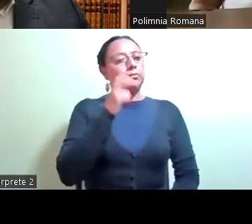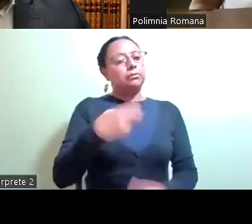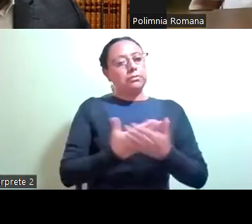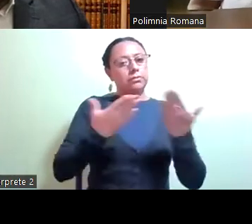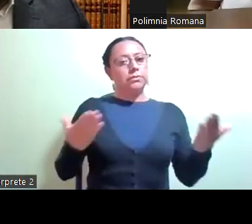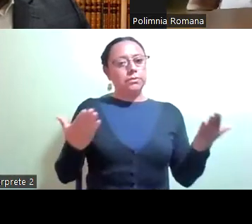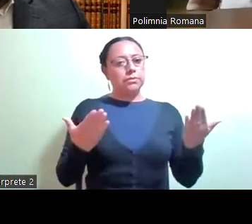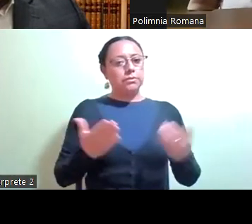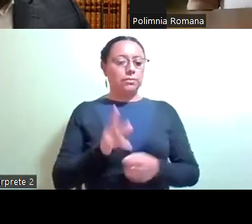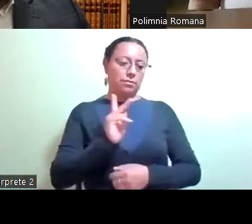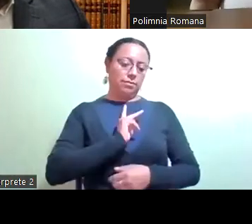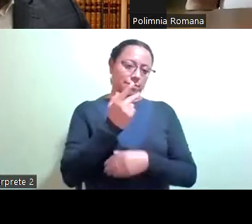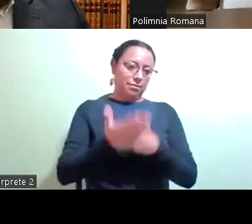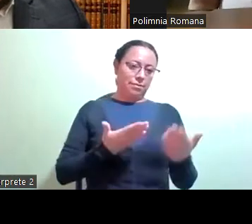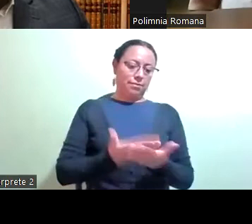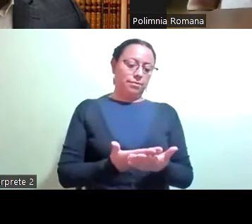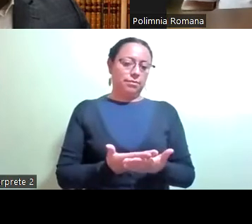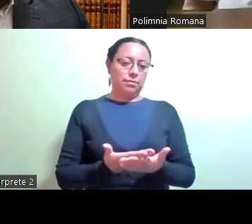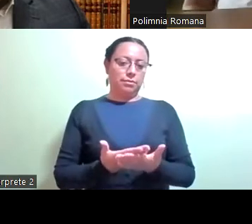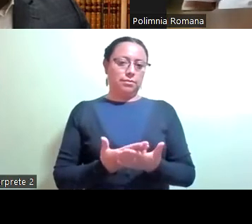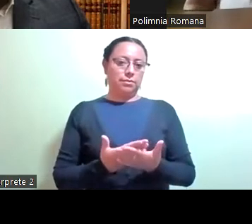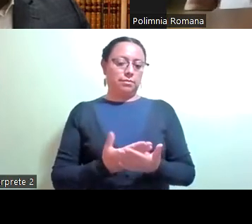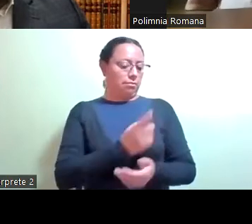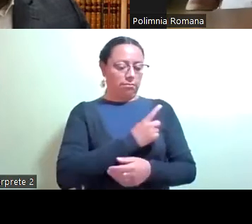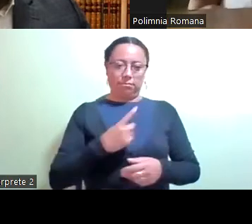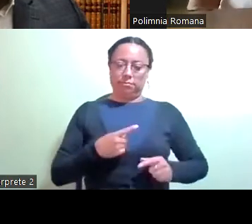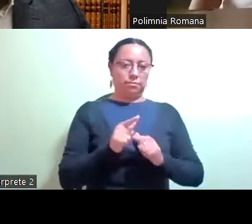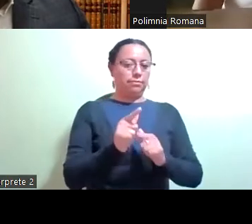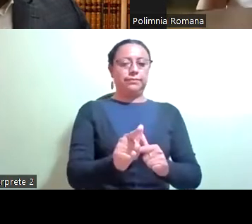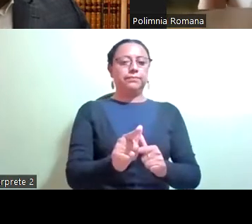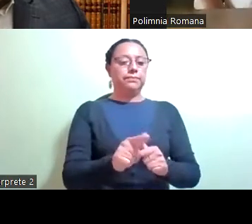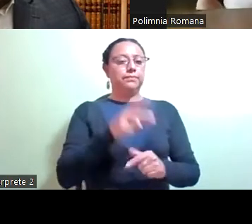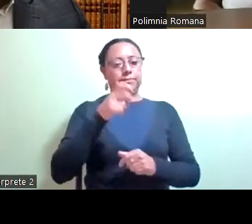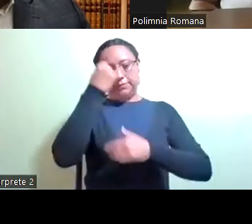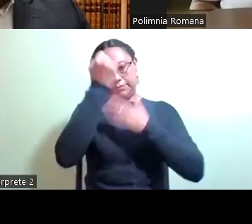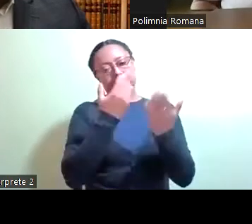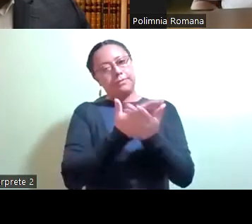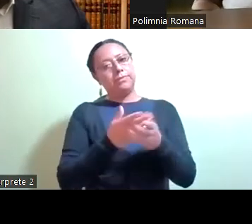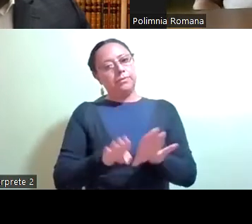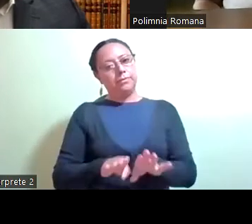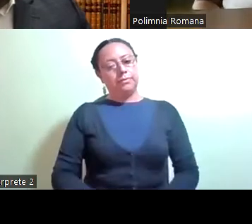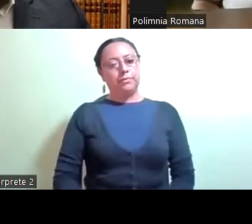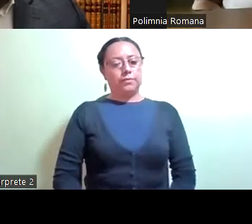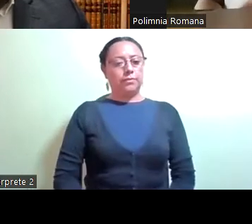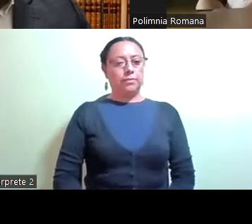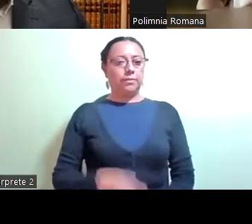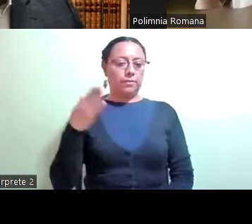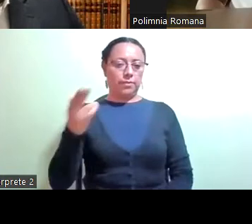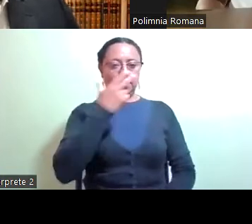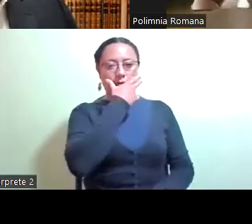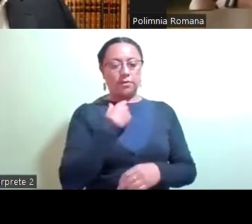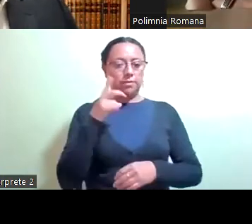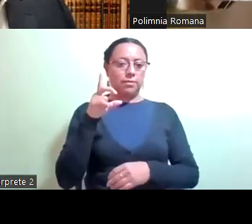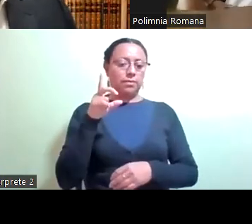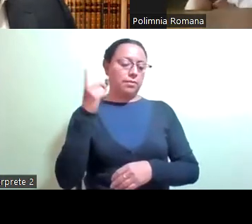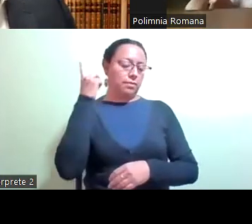mi propuesta sería que se sostuviera la iniciativa de el diputado Orincho, eliminando